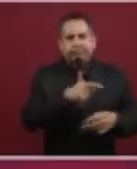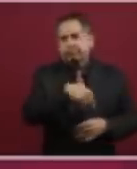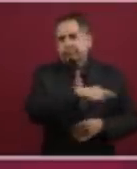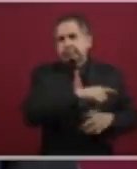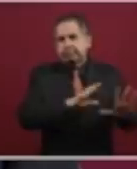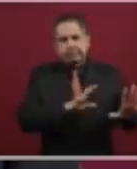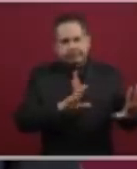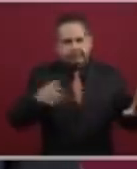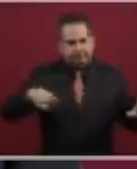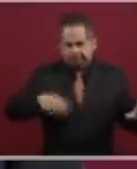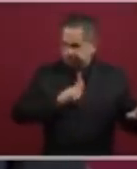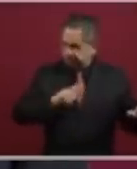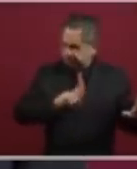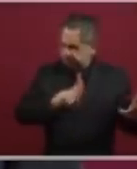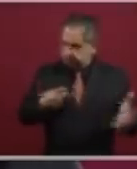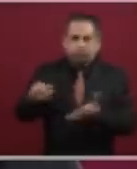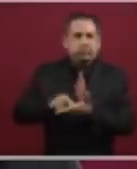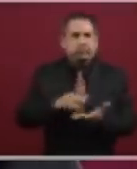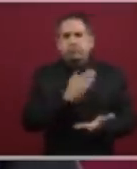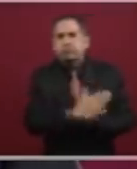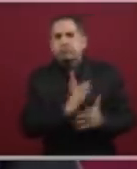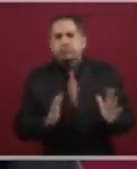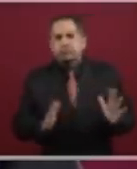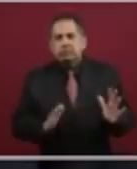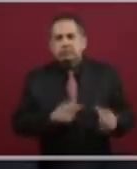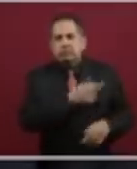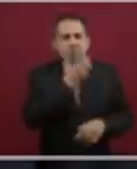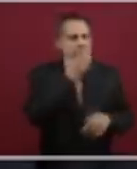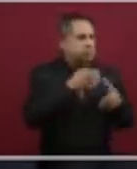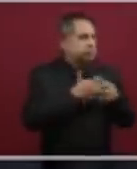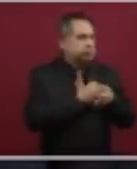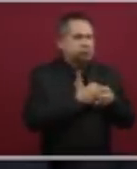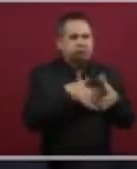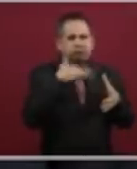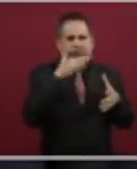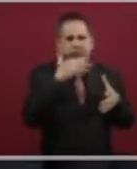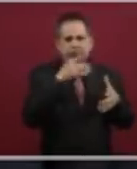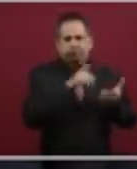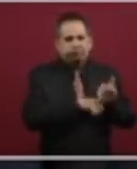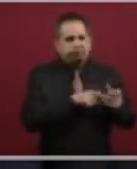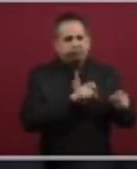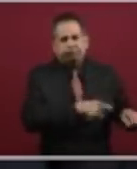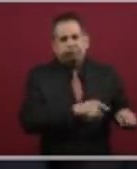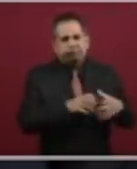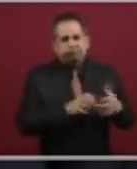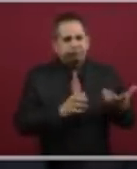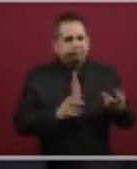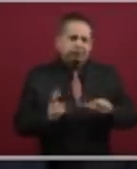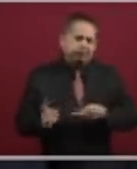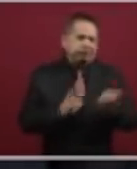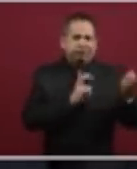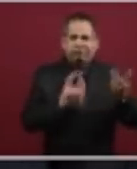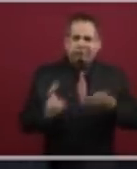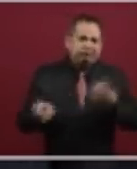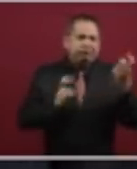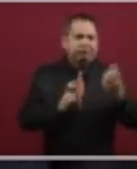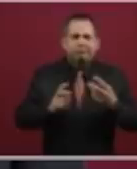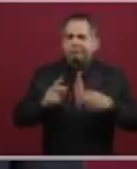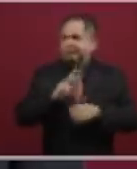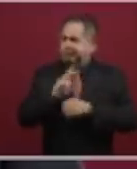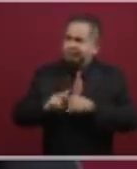generalizado, seguirían los conservadores corruptos saqueando, destruyendo al